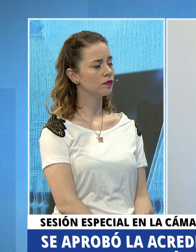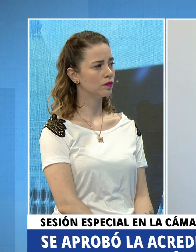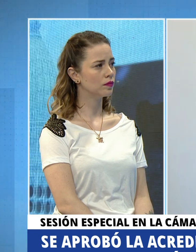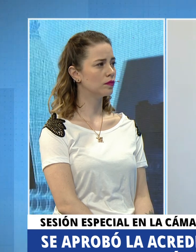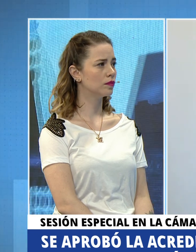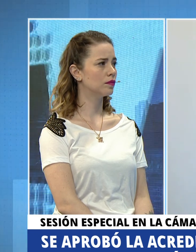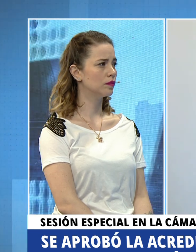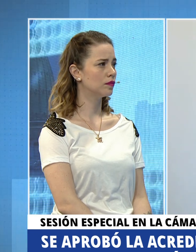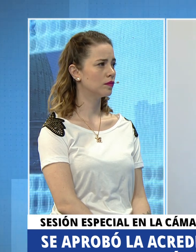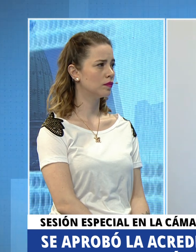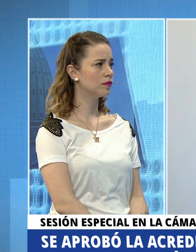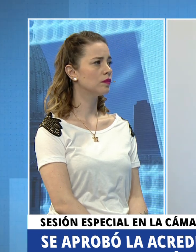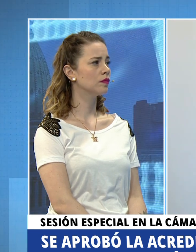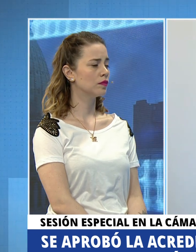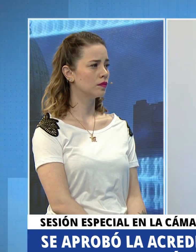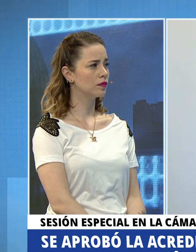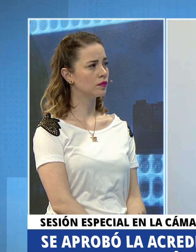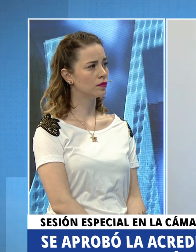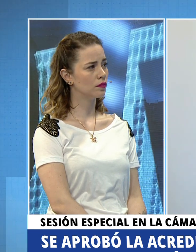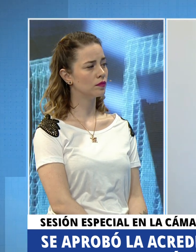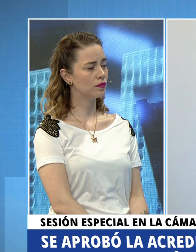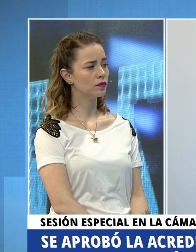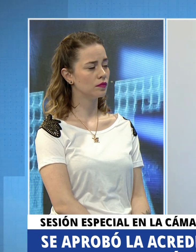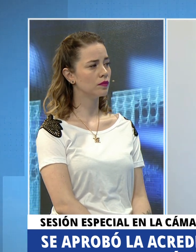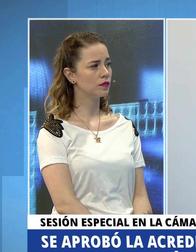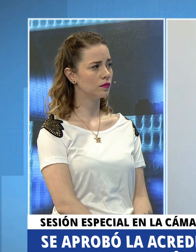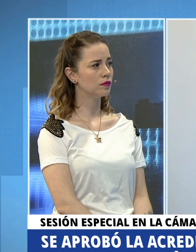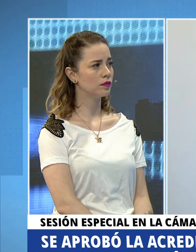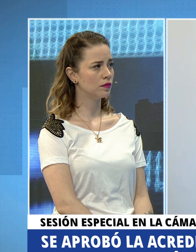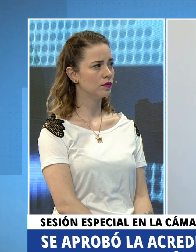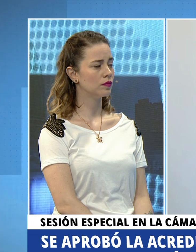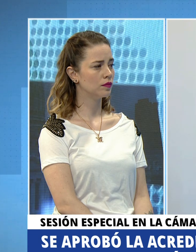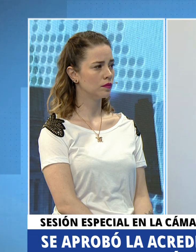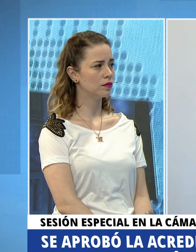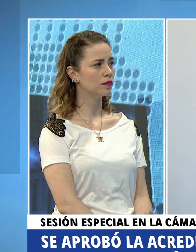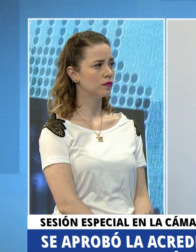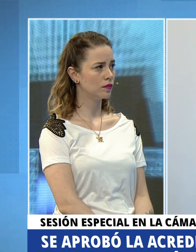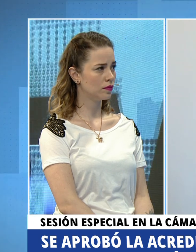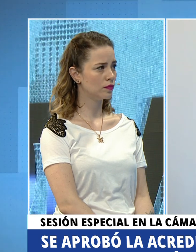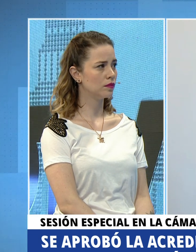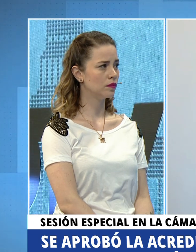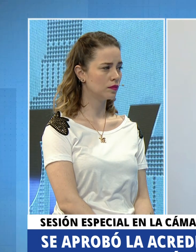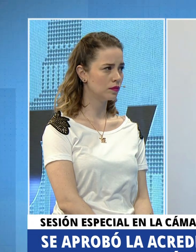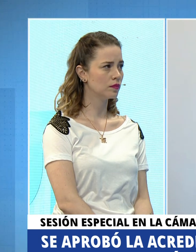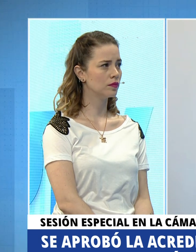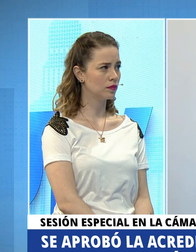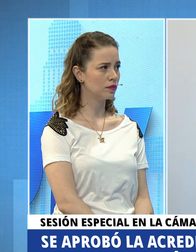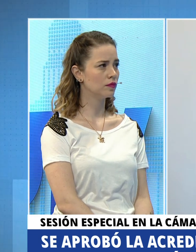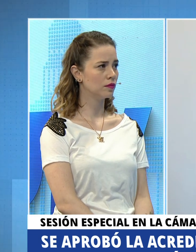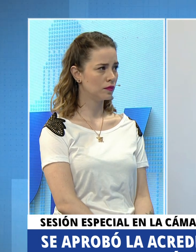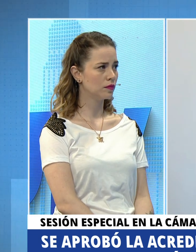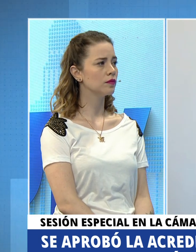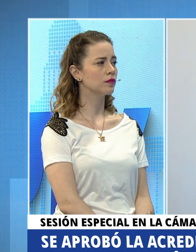retrasan pagos a proveedores o pago de impuestos, y perjudica obviamente a comerciantes y sobre todo a los pequeños comerciantes, a